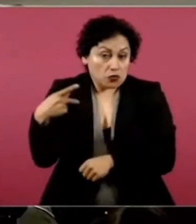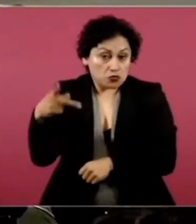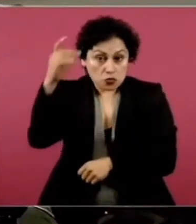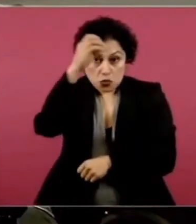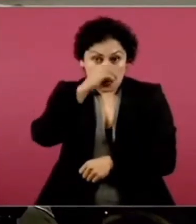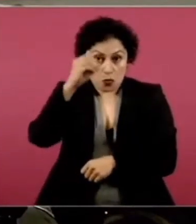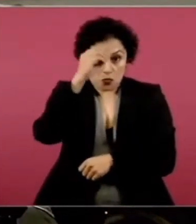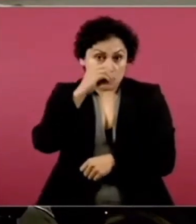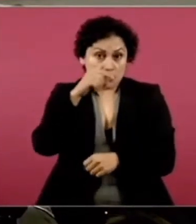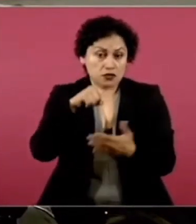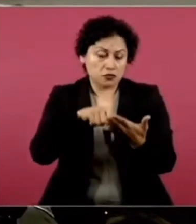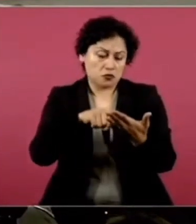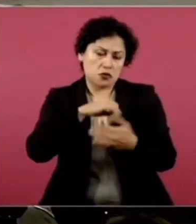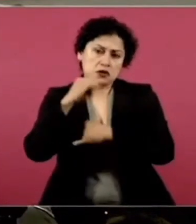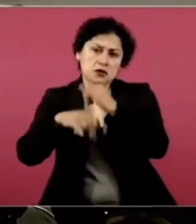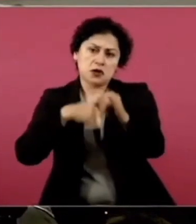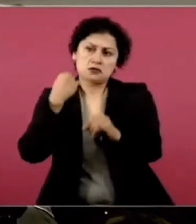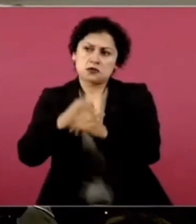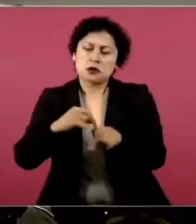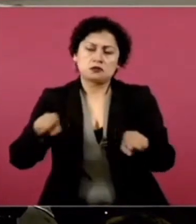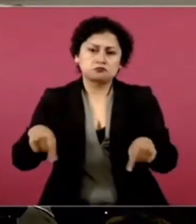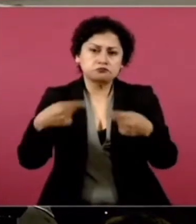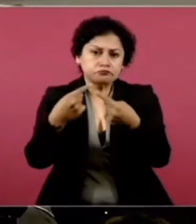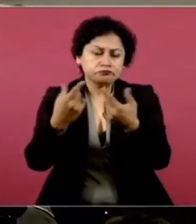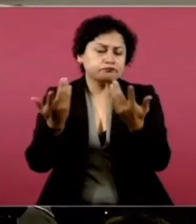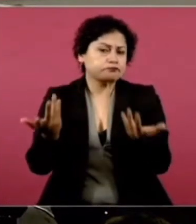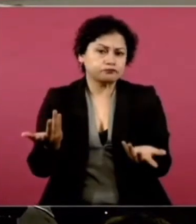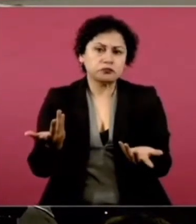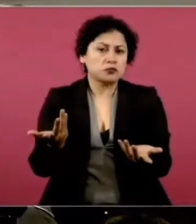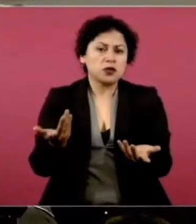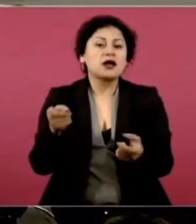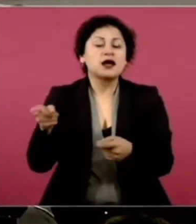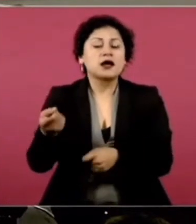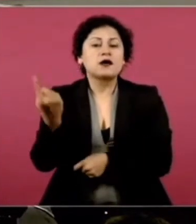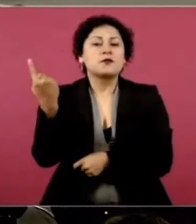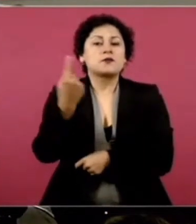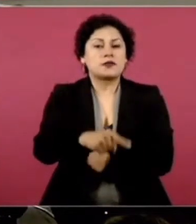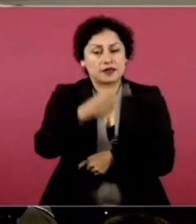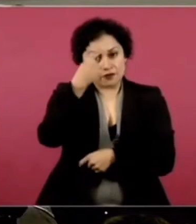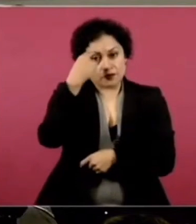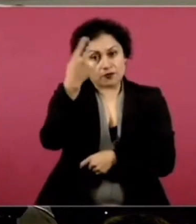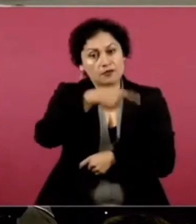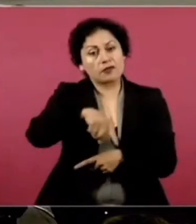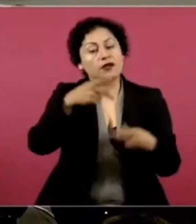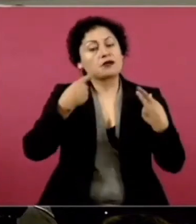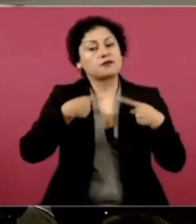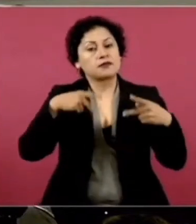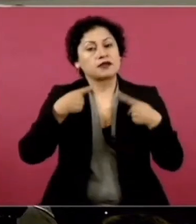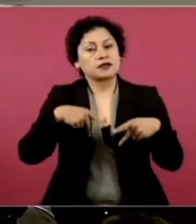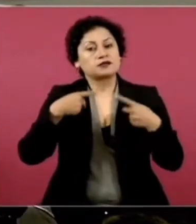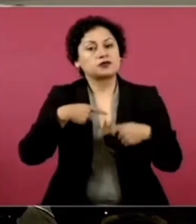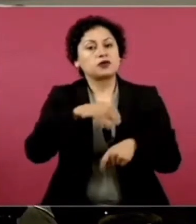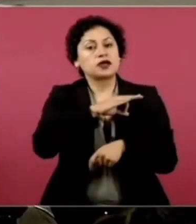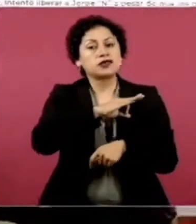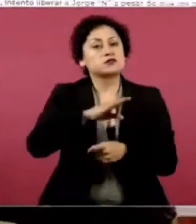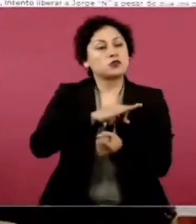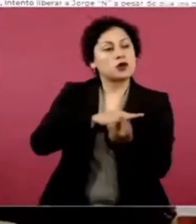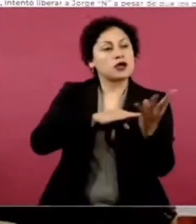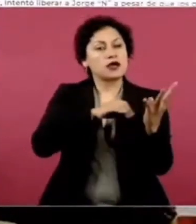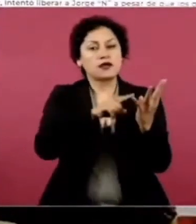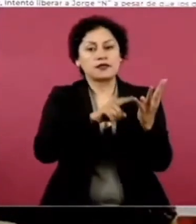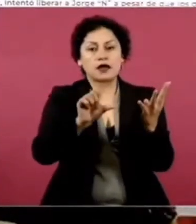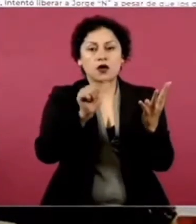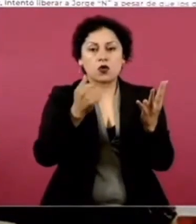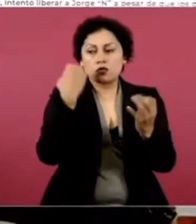es contraria a los tratados internacionales y ordenó que se le otorgue a las partes la oportunidad de evaluar la imposición de otra